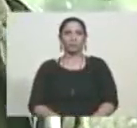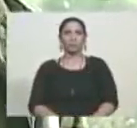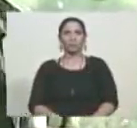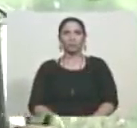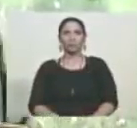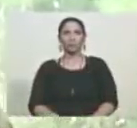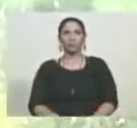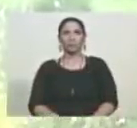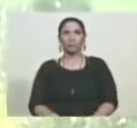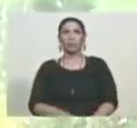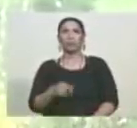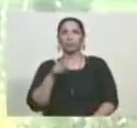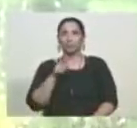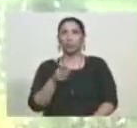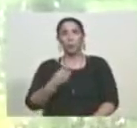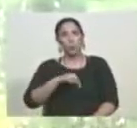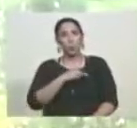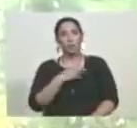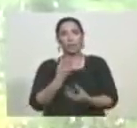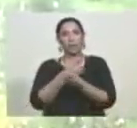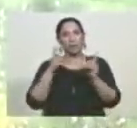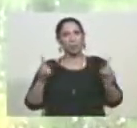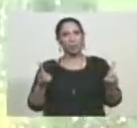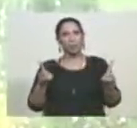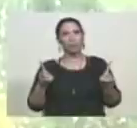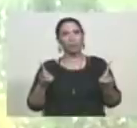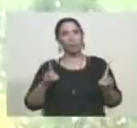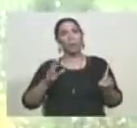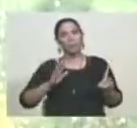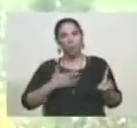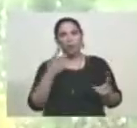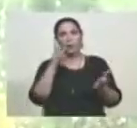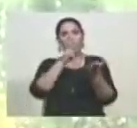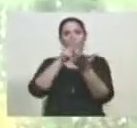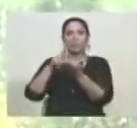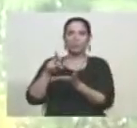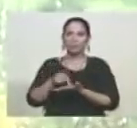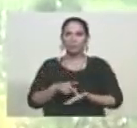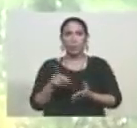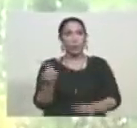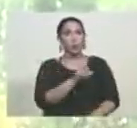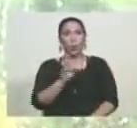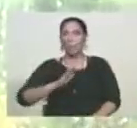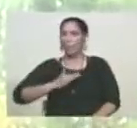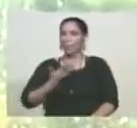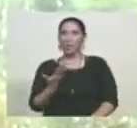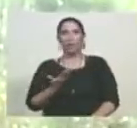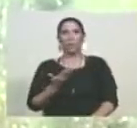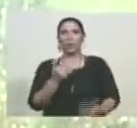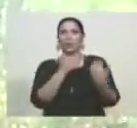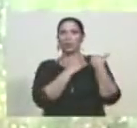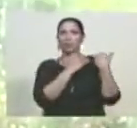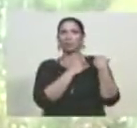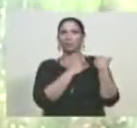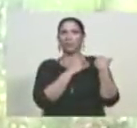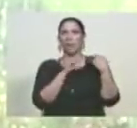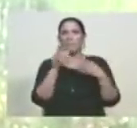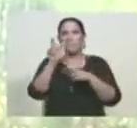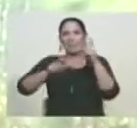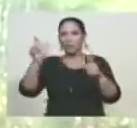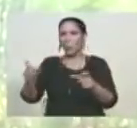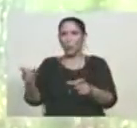en consideración para que nuestra democracia sea realmente participativa. No podemos dejarle las direcciones a personas